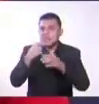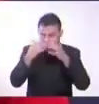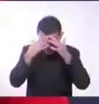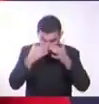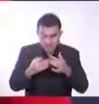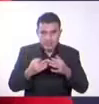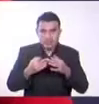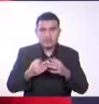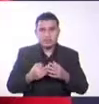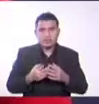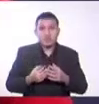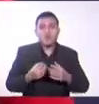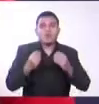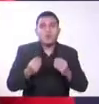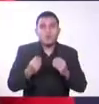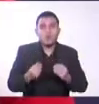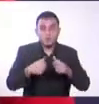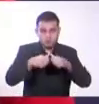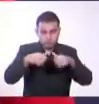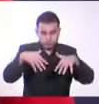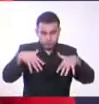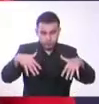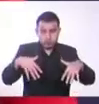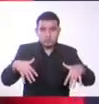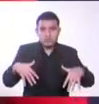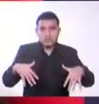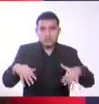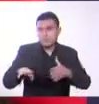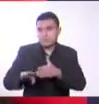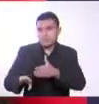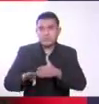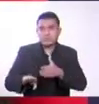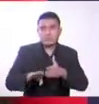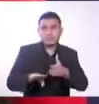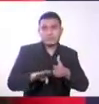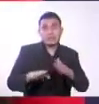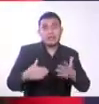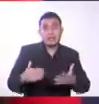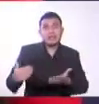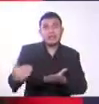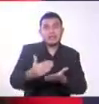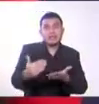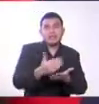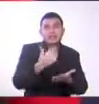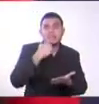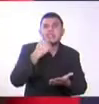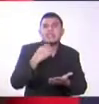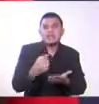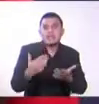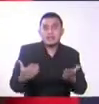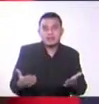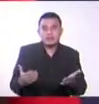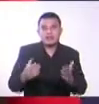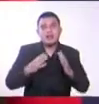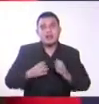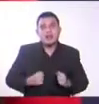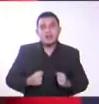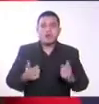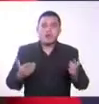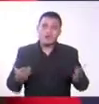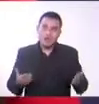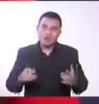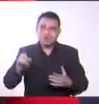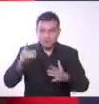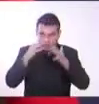entonces hacia dónde van destinados esos fondos? Es el que recauda. ¿Y quién es el que recauda los impuestos? El Estado. Así